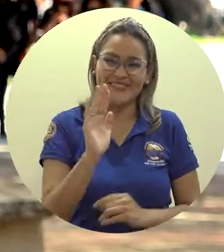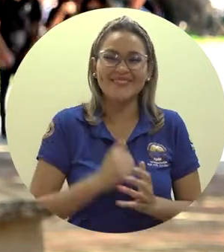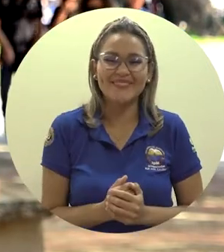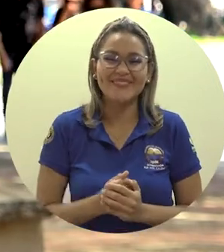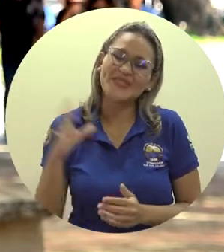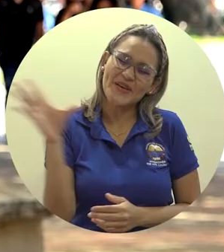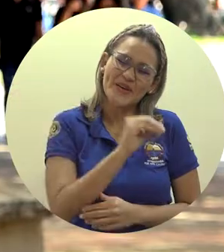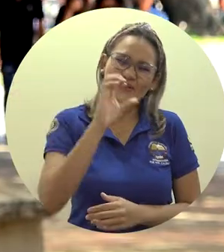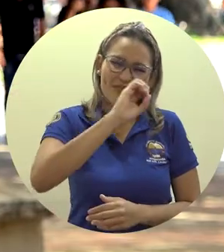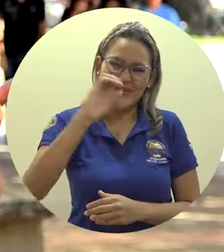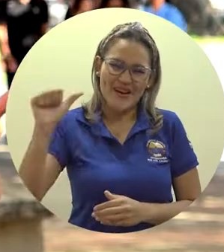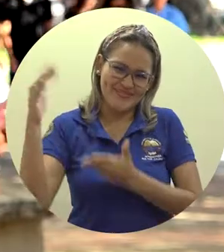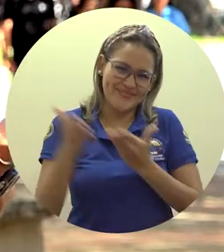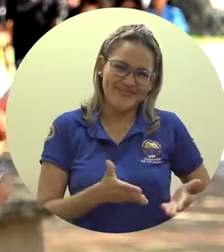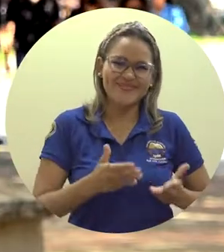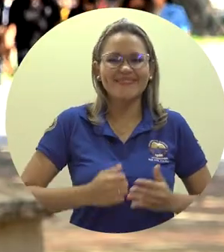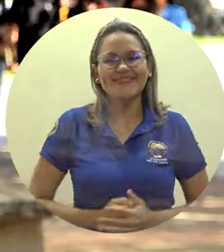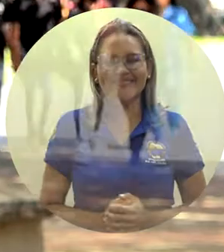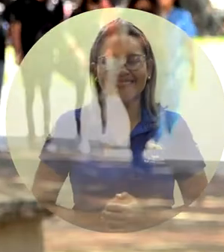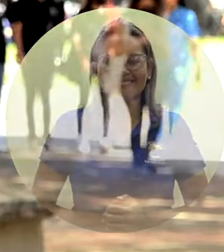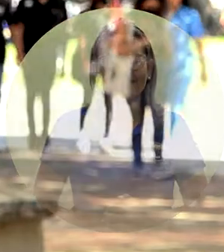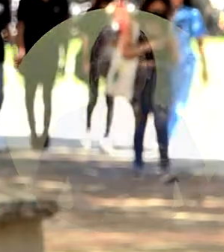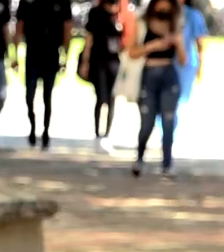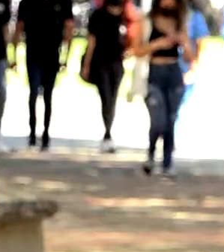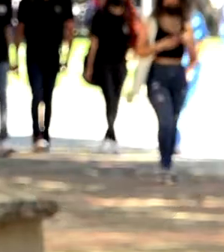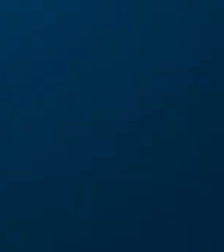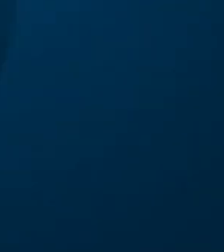universidad, la Universidad del Magdalena. Bienvenidos todas y todos.